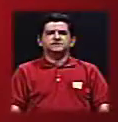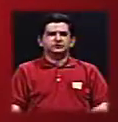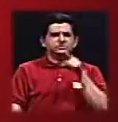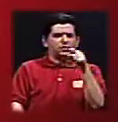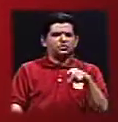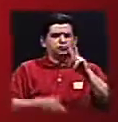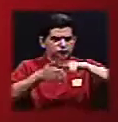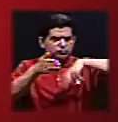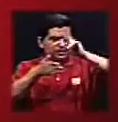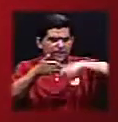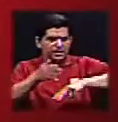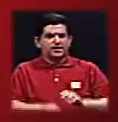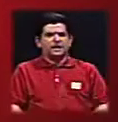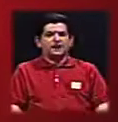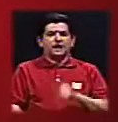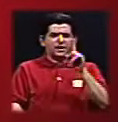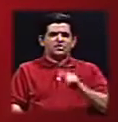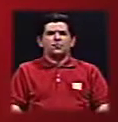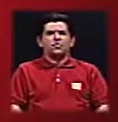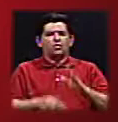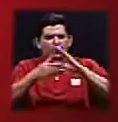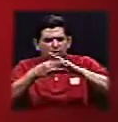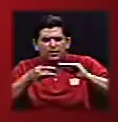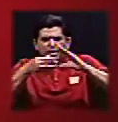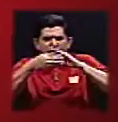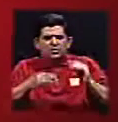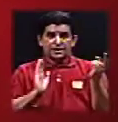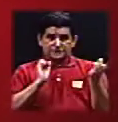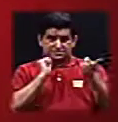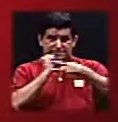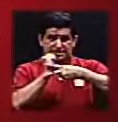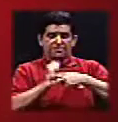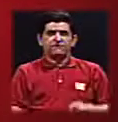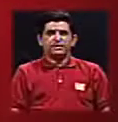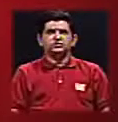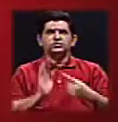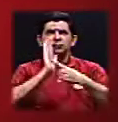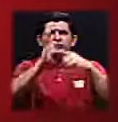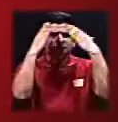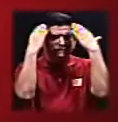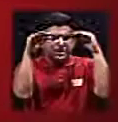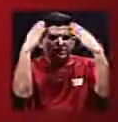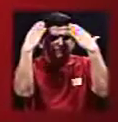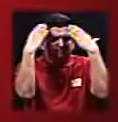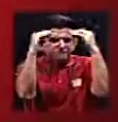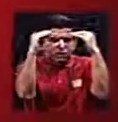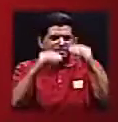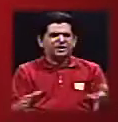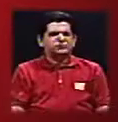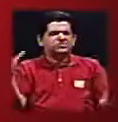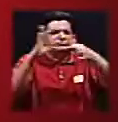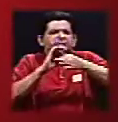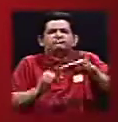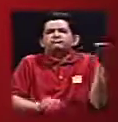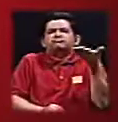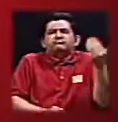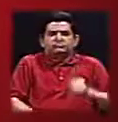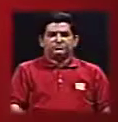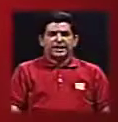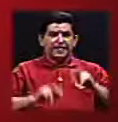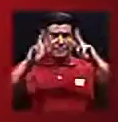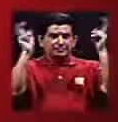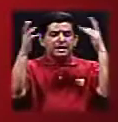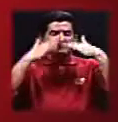usted puede leer una crónica en un pueblo sin agua, vivir en seco. En La Esperanza de Nicoya,